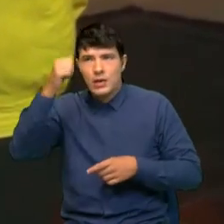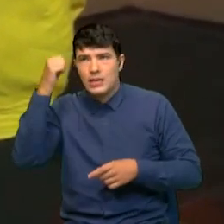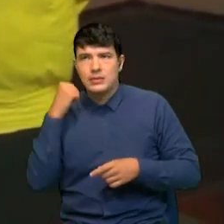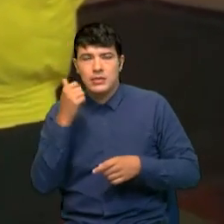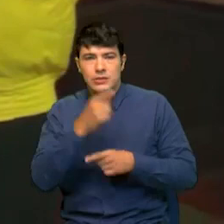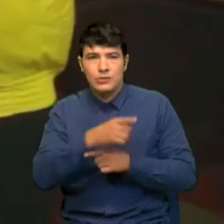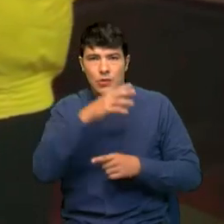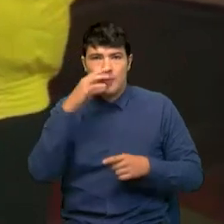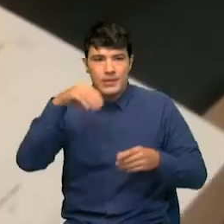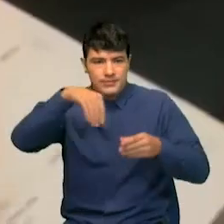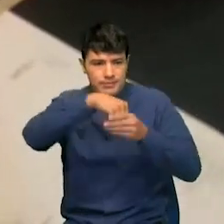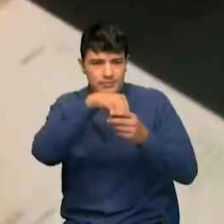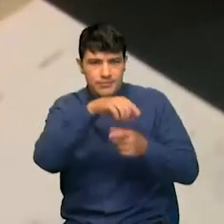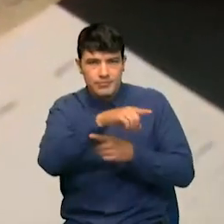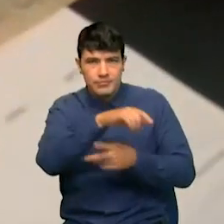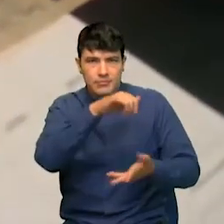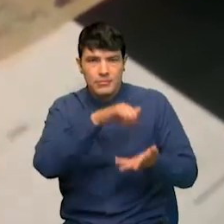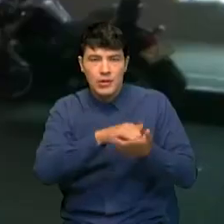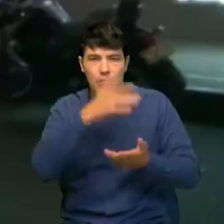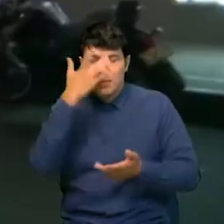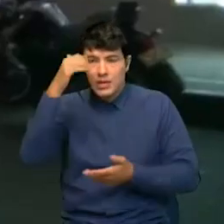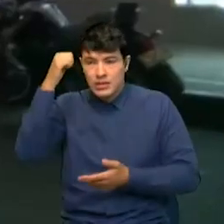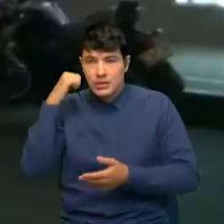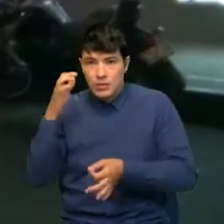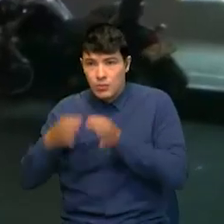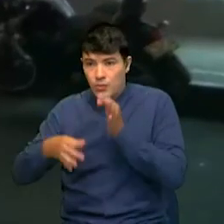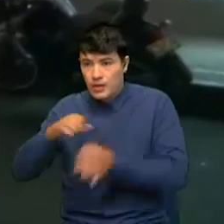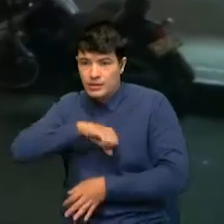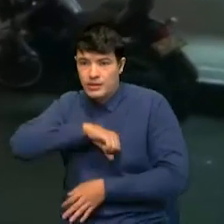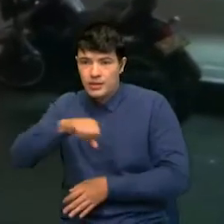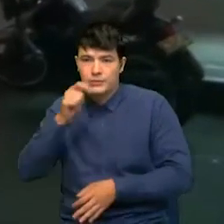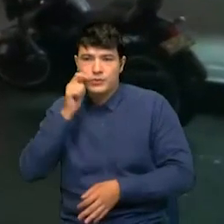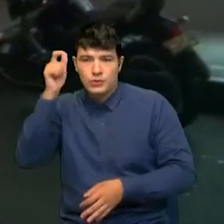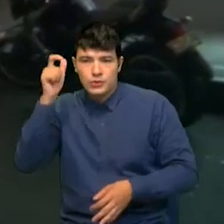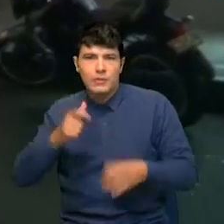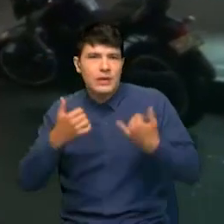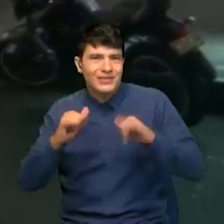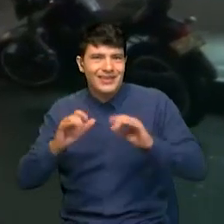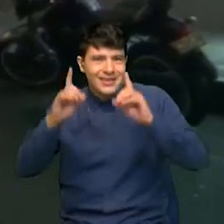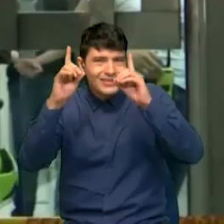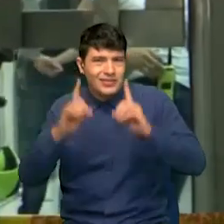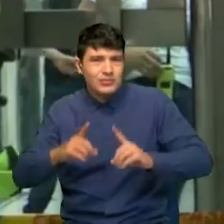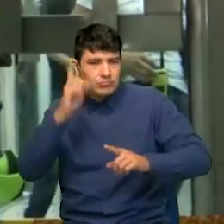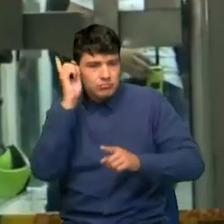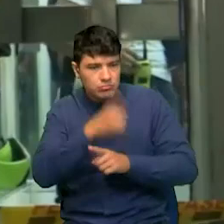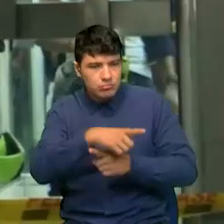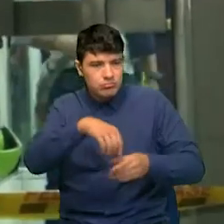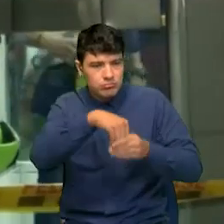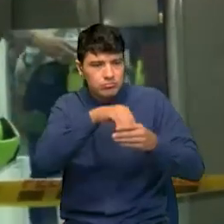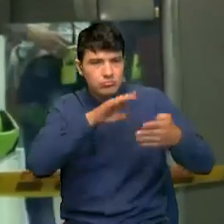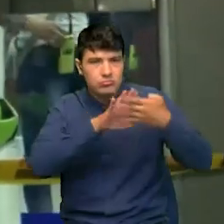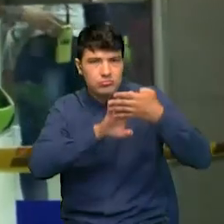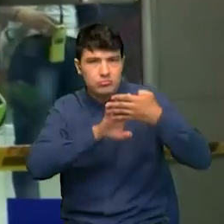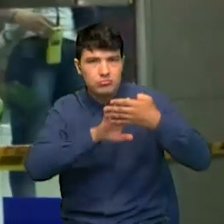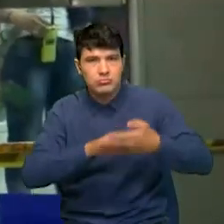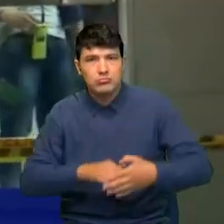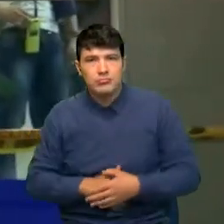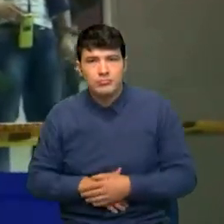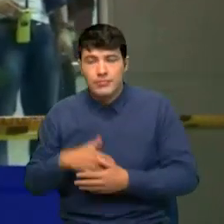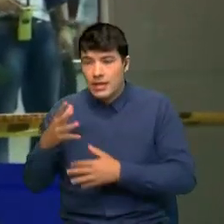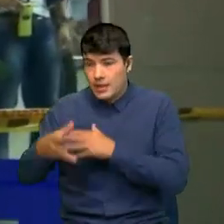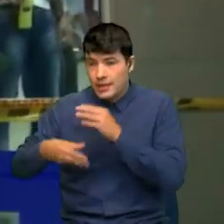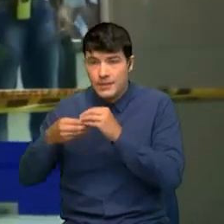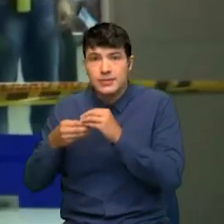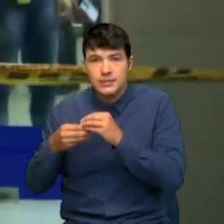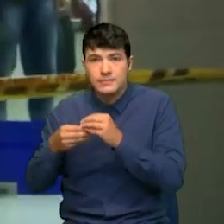luego que el juez con función de control de garantías decidieron imponerle medidas de aseguramiento con detención intramural sumado en